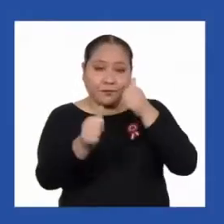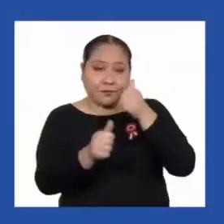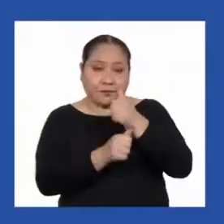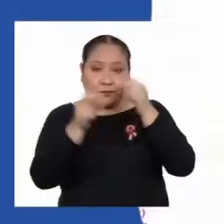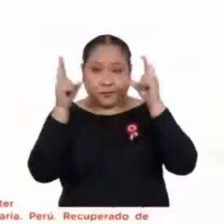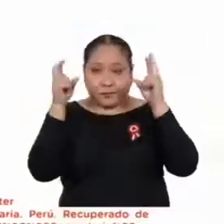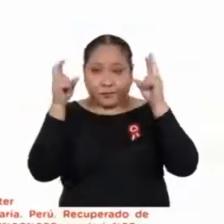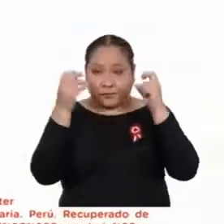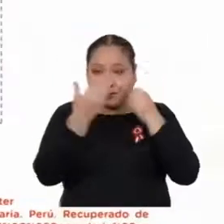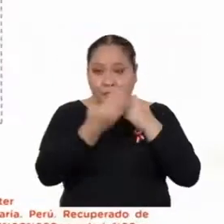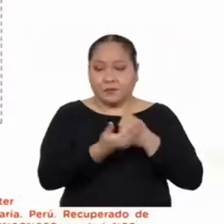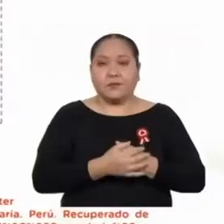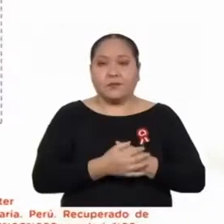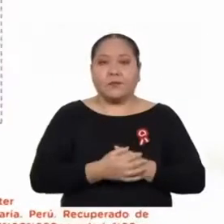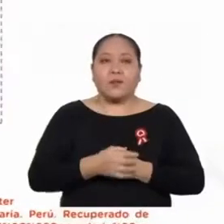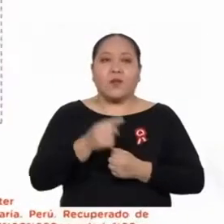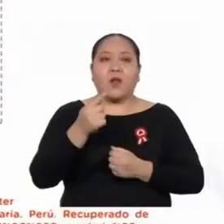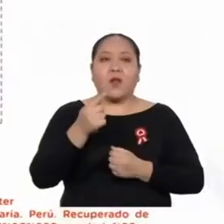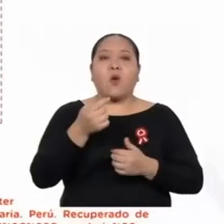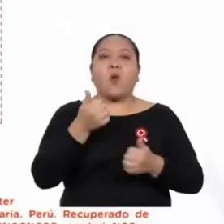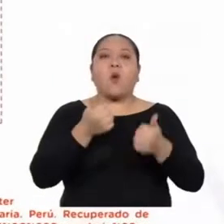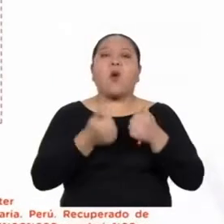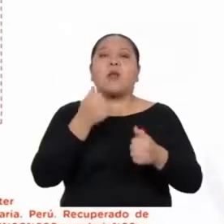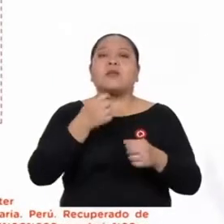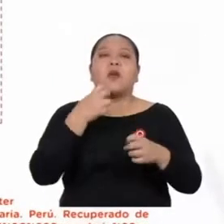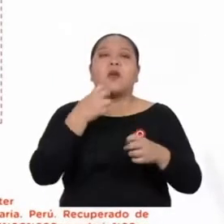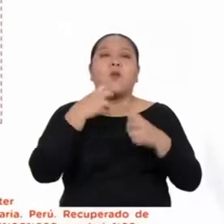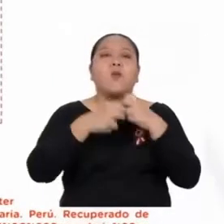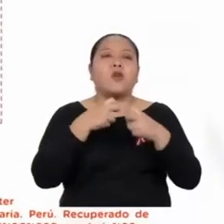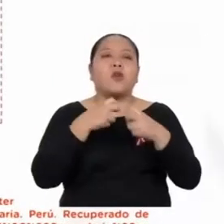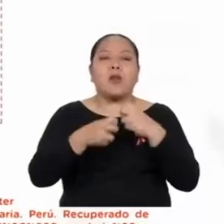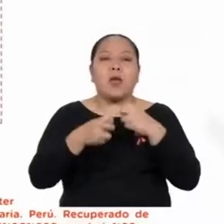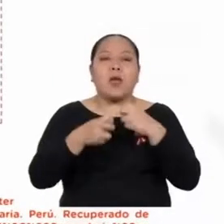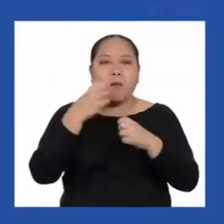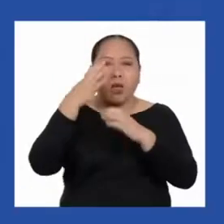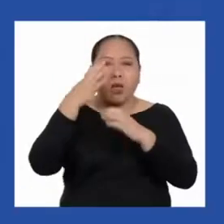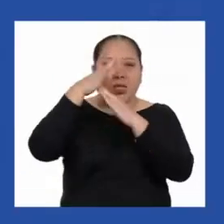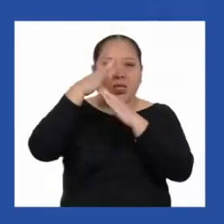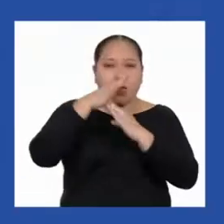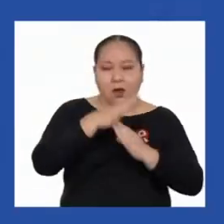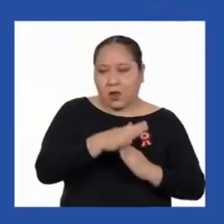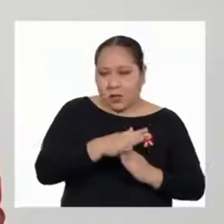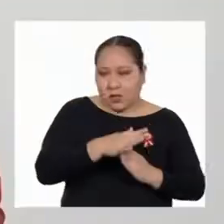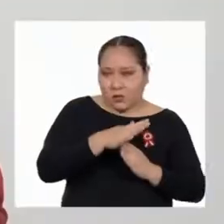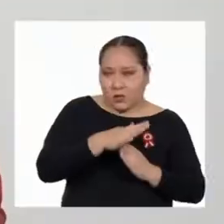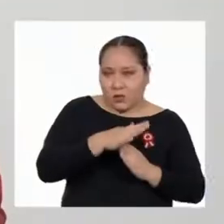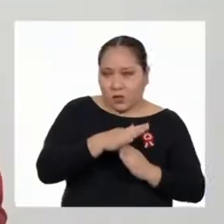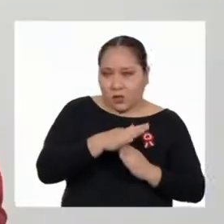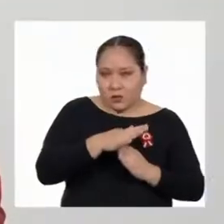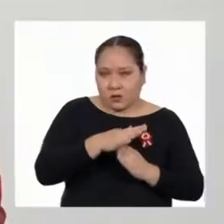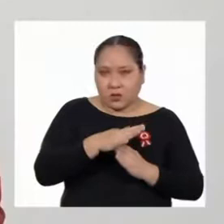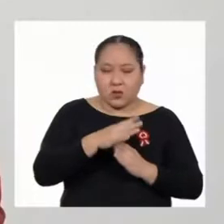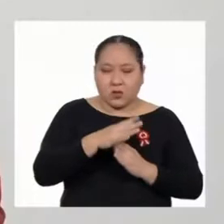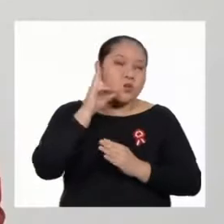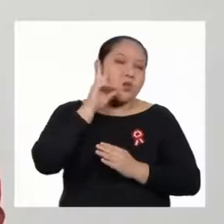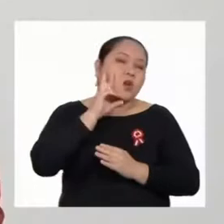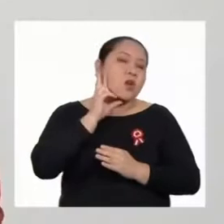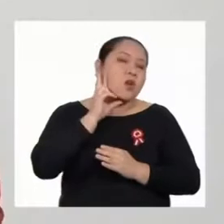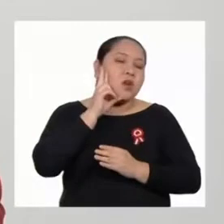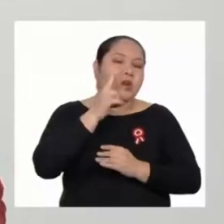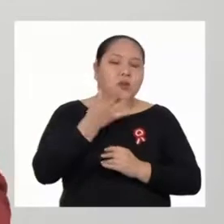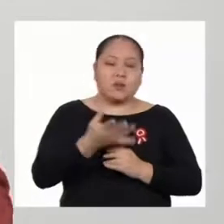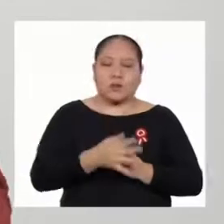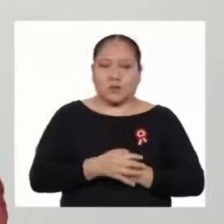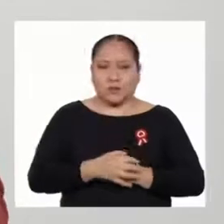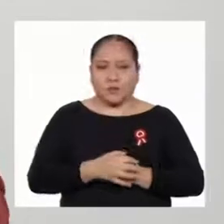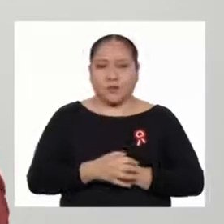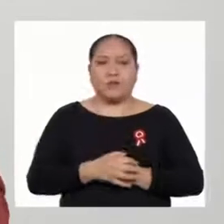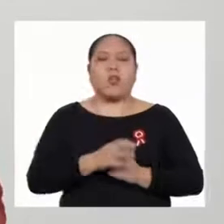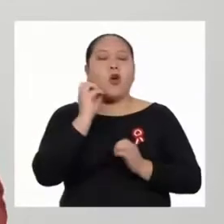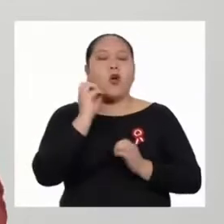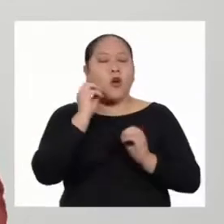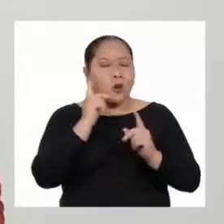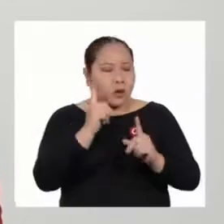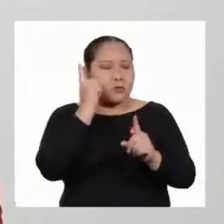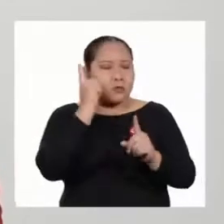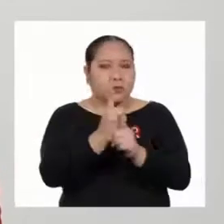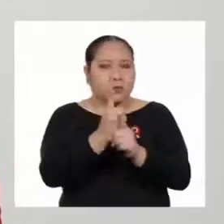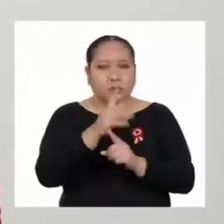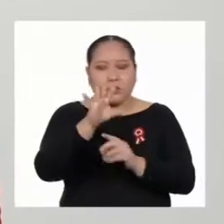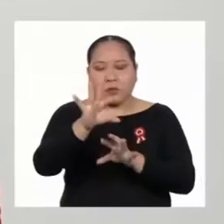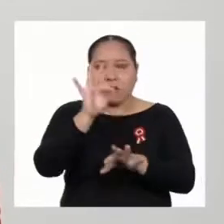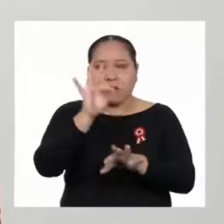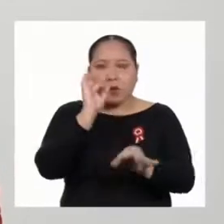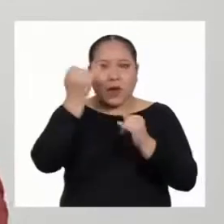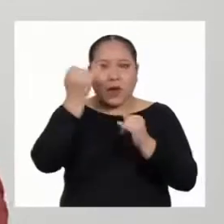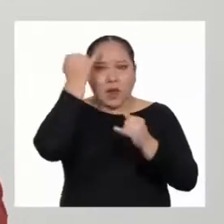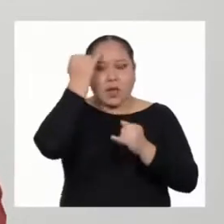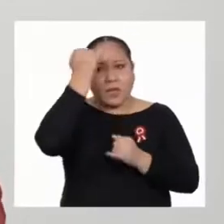ese. Los efectos de la discriminación racial. De acuerdo. Ahora, identifiquemos la idea